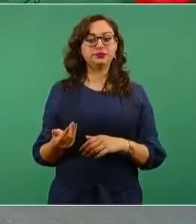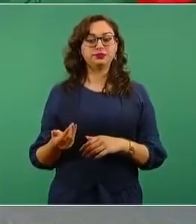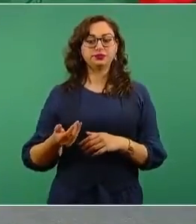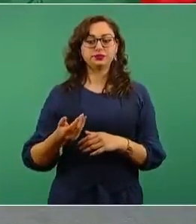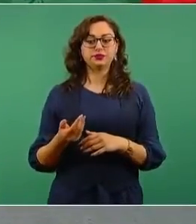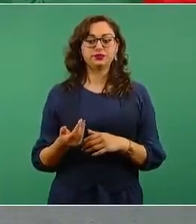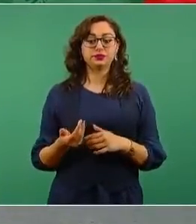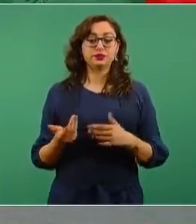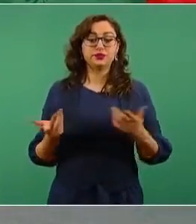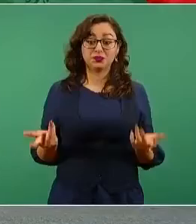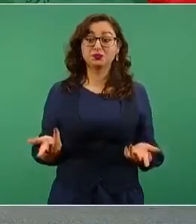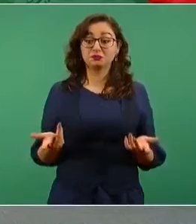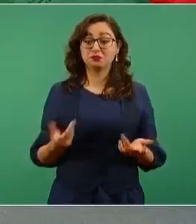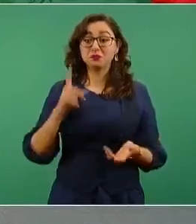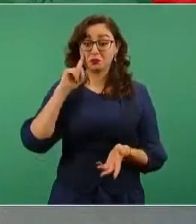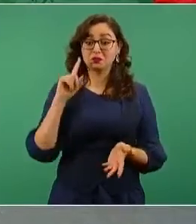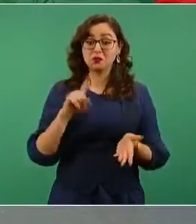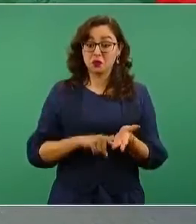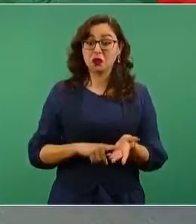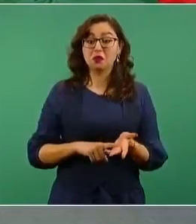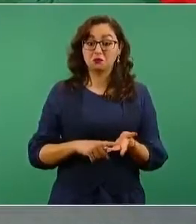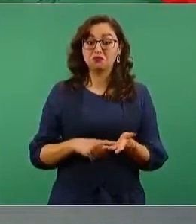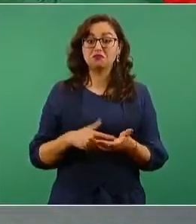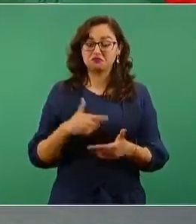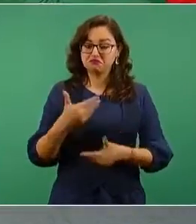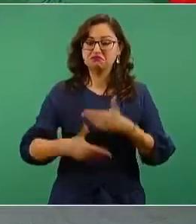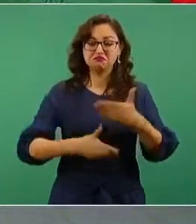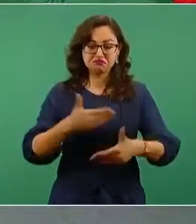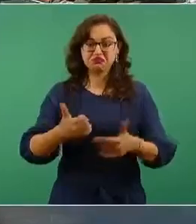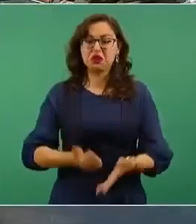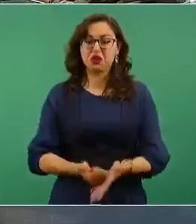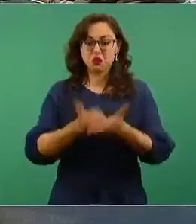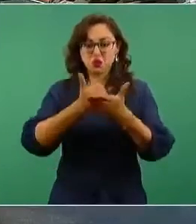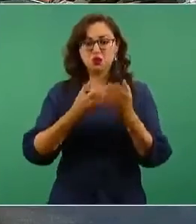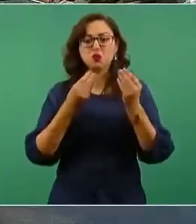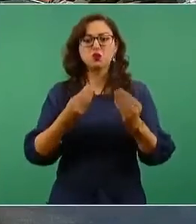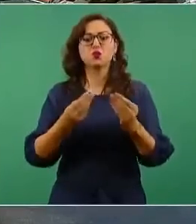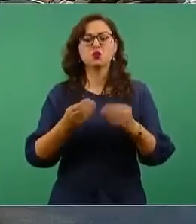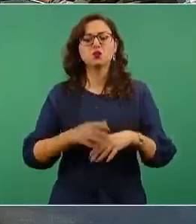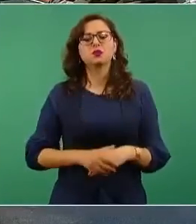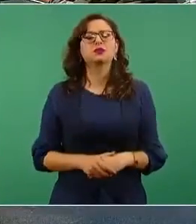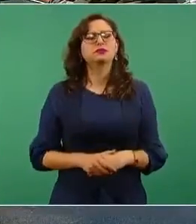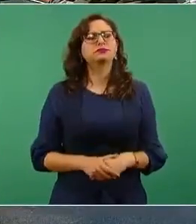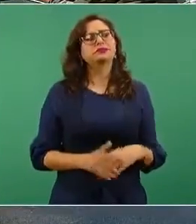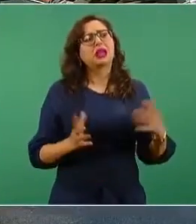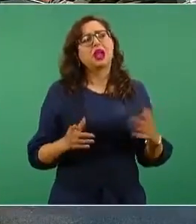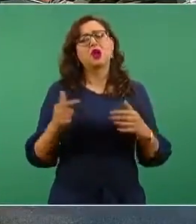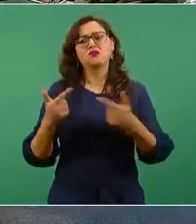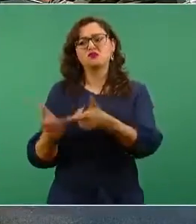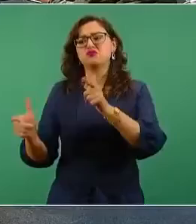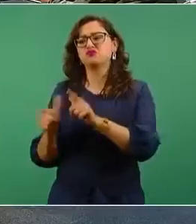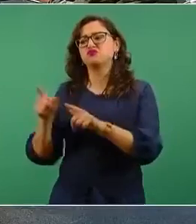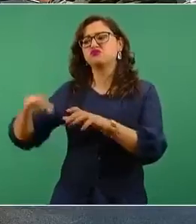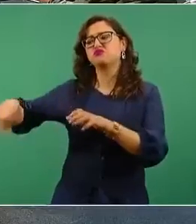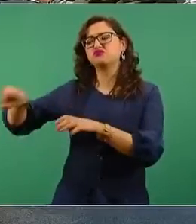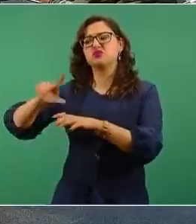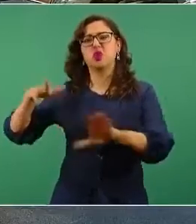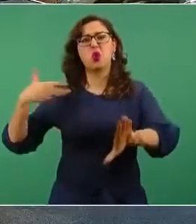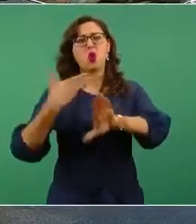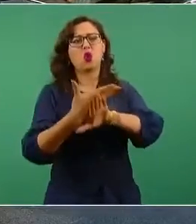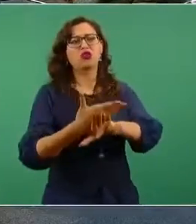De modo que yo creo que va a ayudar mucho esto de la reforma. Ya anunciaron en la oposición que van a impugnar la reforma ante la Corte.